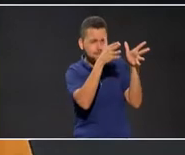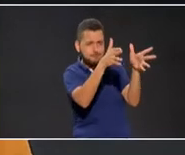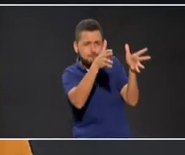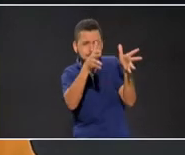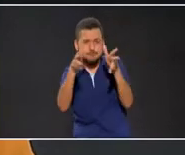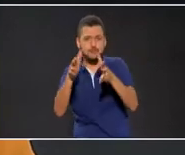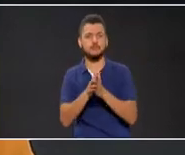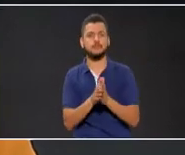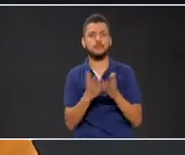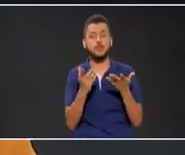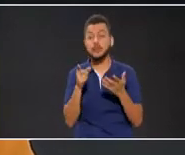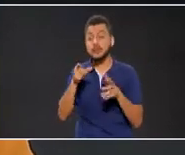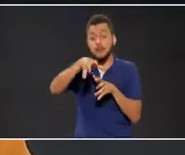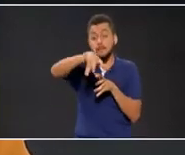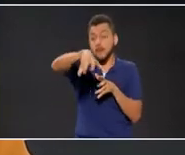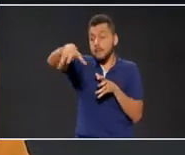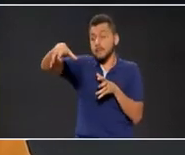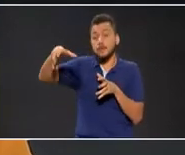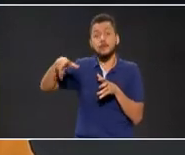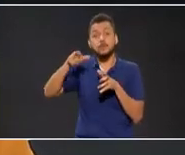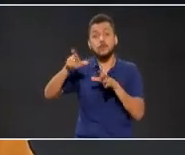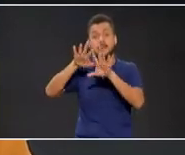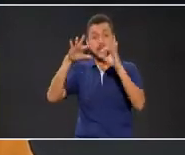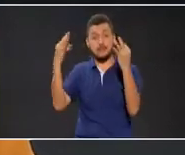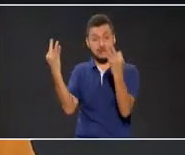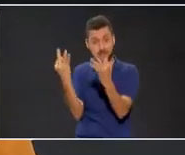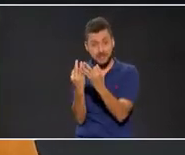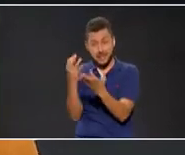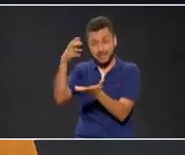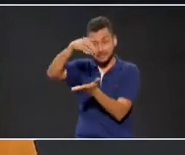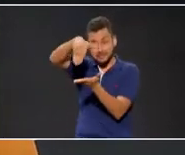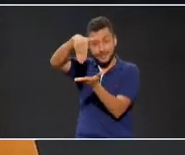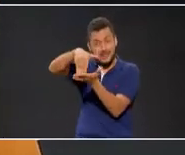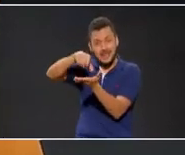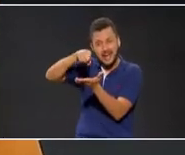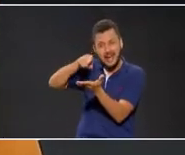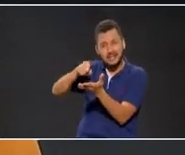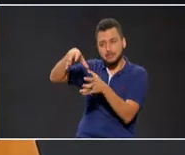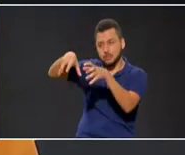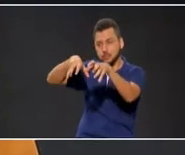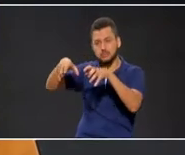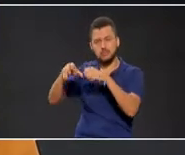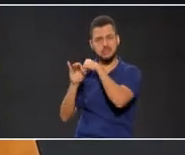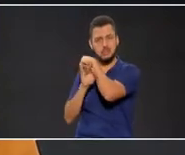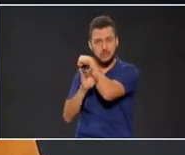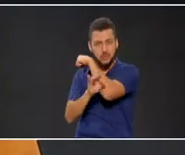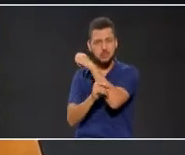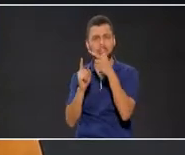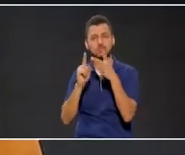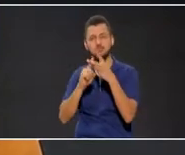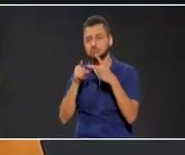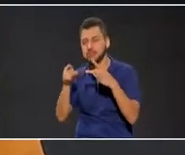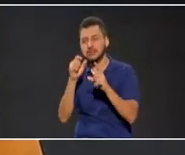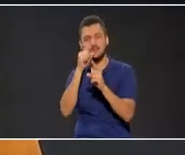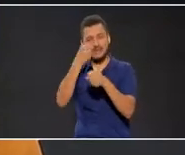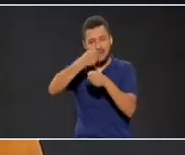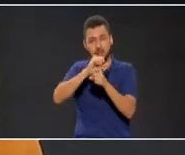tienen las comunas de medellín lo vamos a hacer fortaleciendo procesos pedagógicos